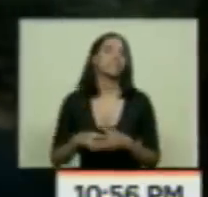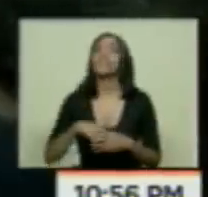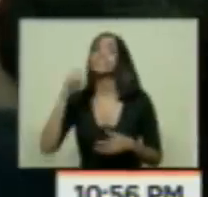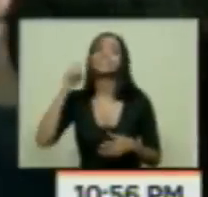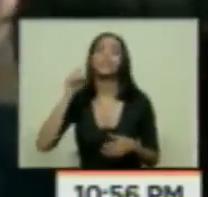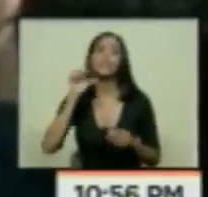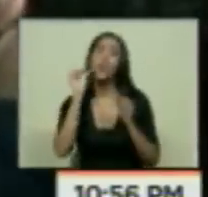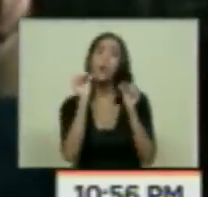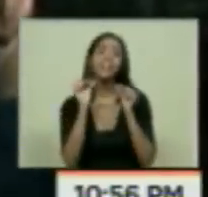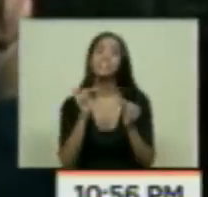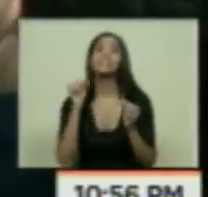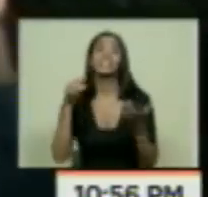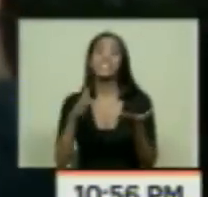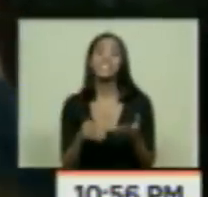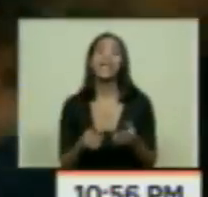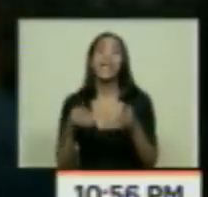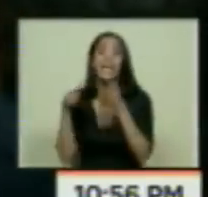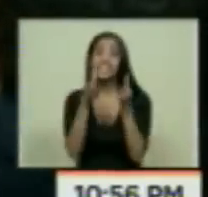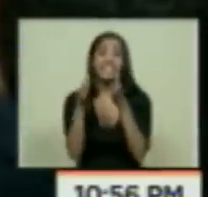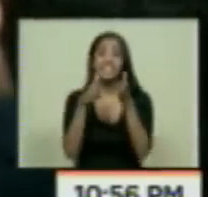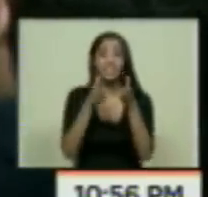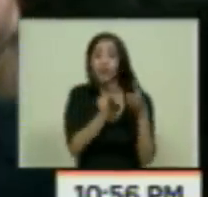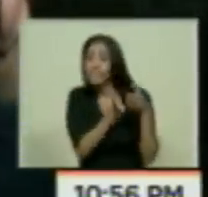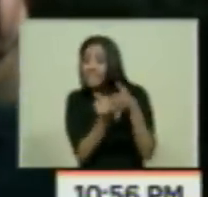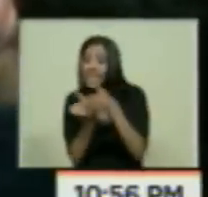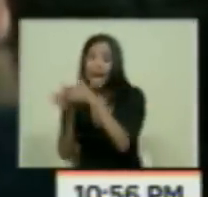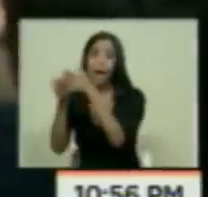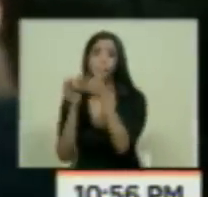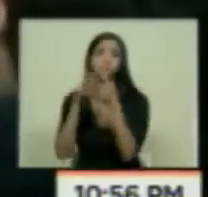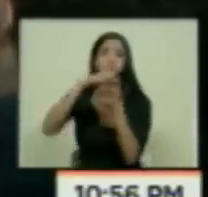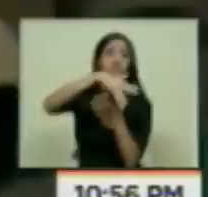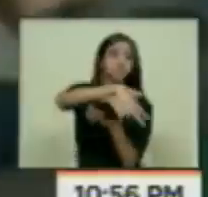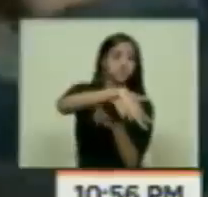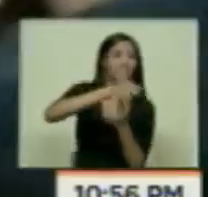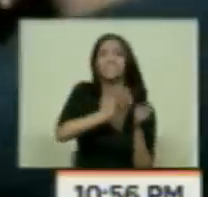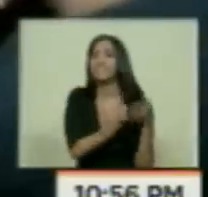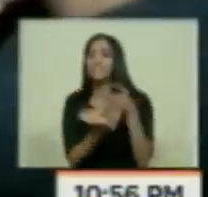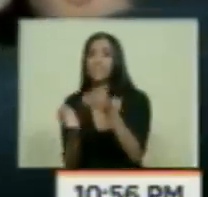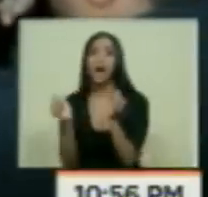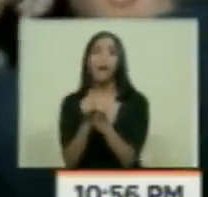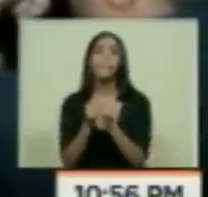Momentico, que nos drenen el río, presidente. ¿Dónde? Río Cocoyán pertenece al estado de Monagas.